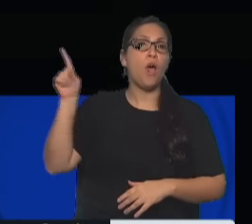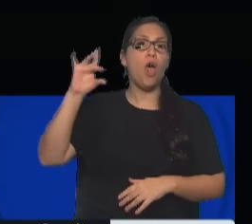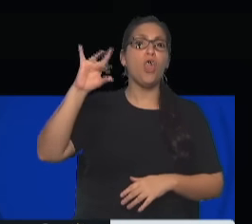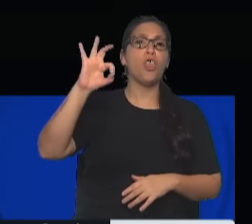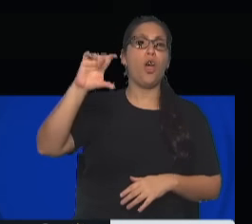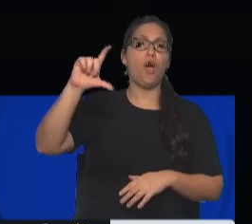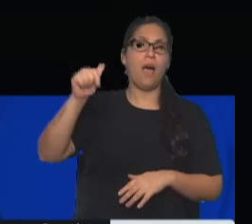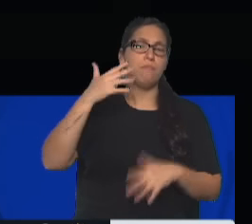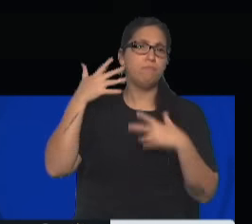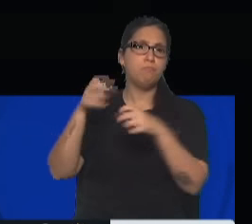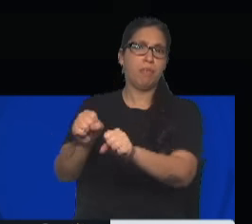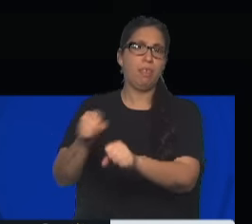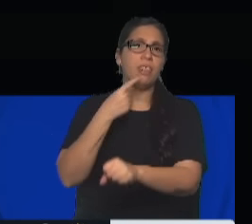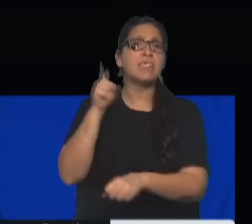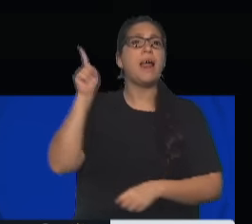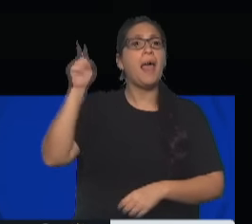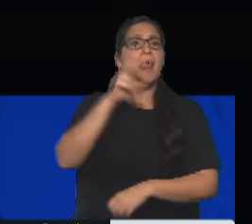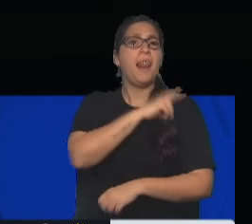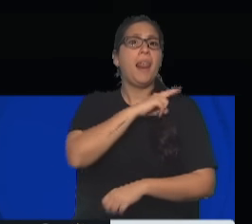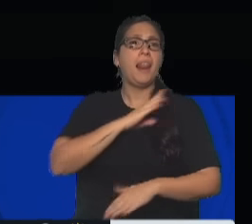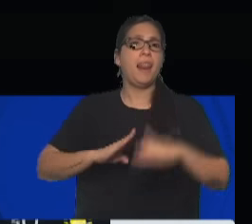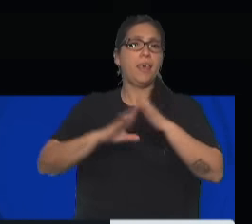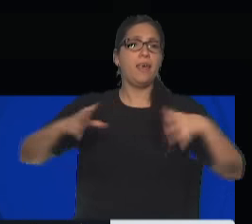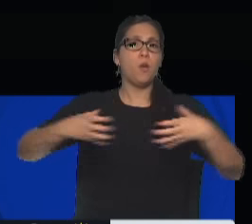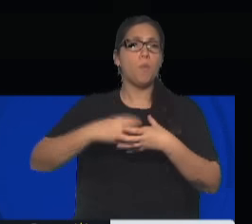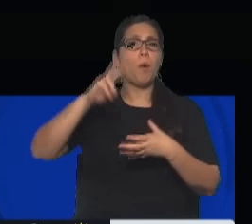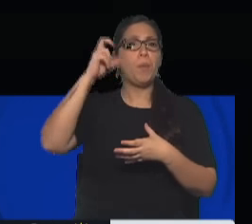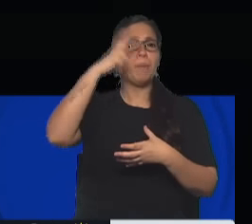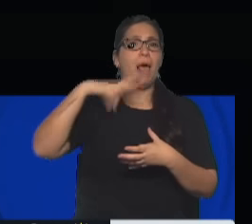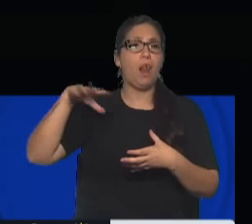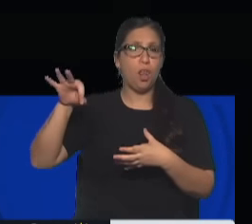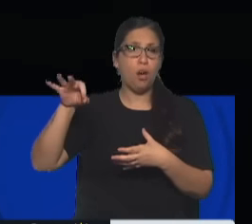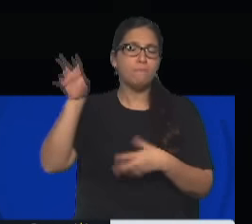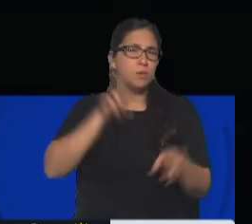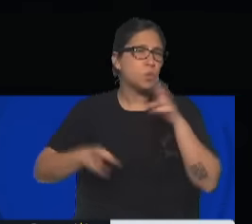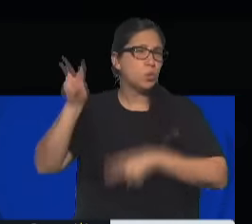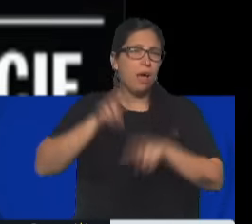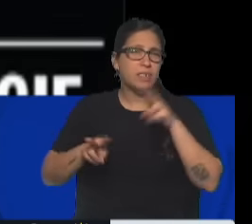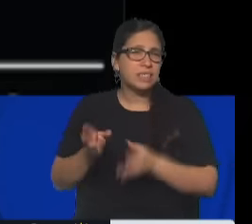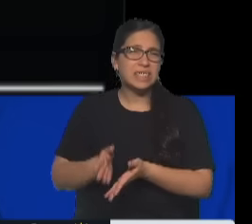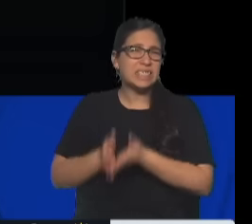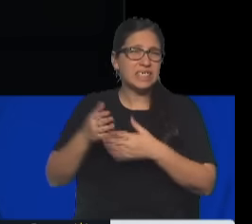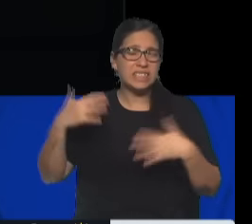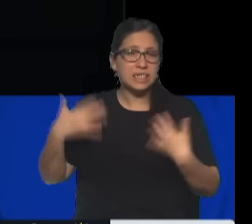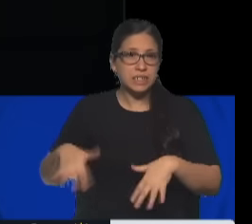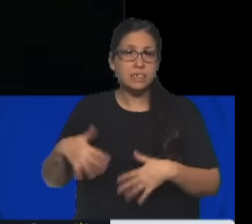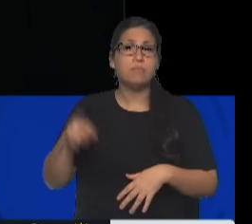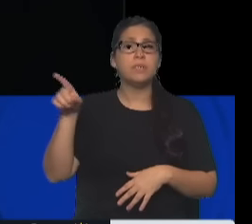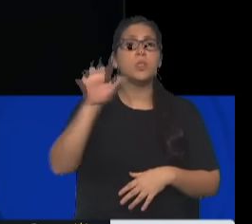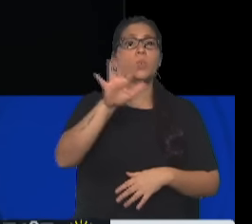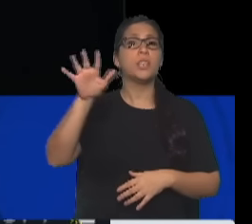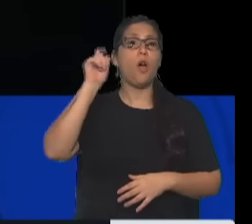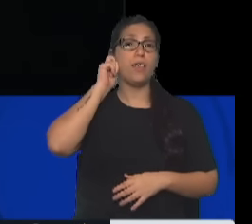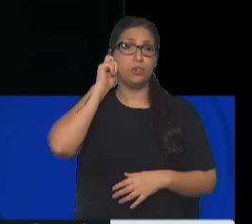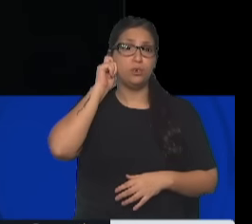Alves Andrade, señalado como el líder del Comando Vermelho y uno de los criminales más buscados del país. Andrade, de 55